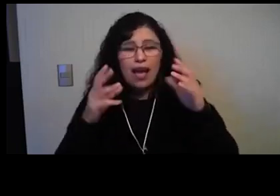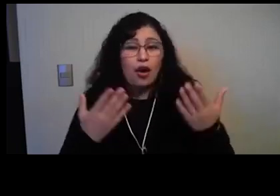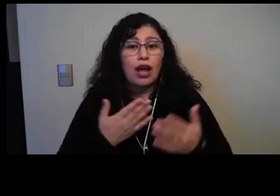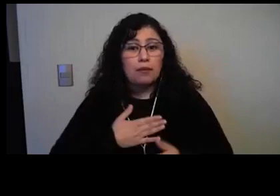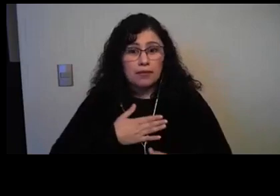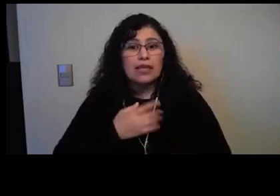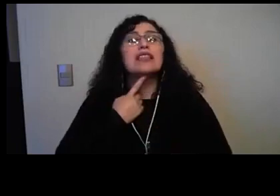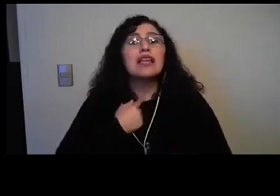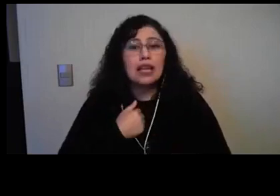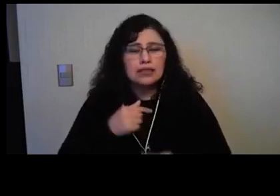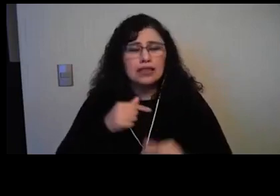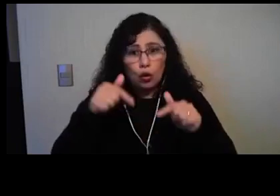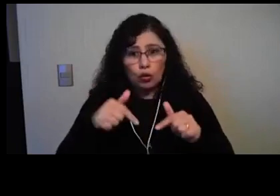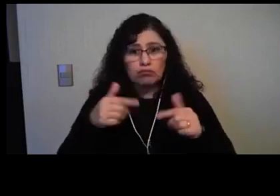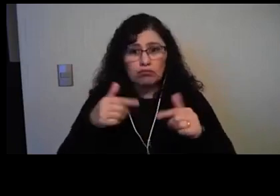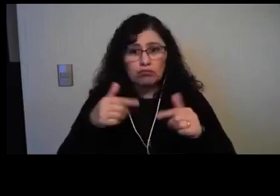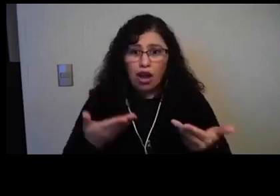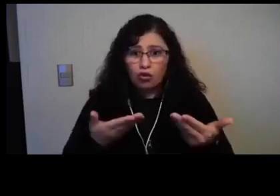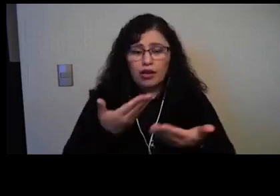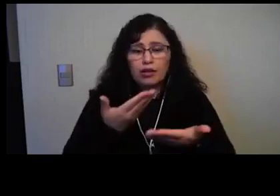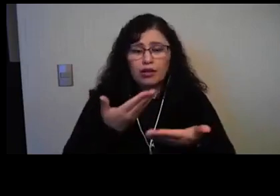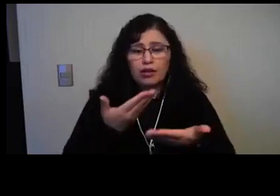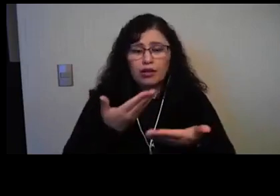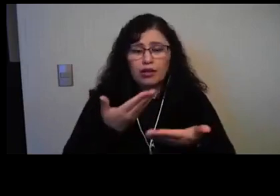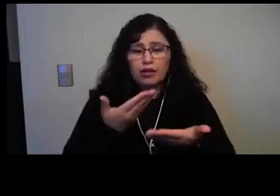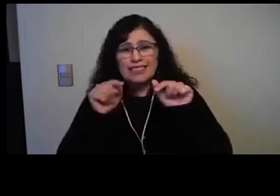hablar de estas cosas ahora, ¿ya? Porque